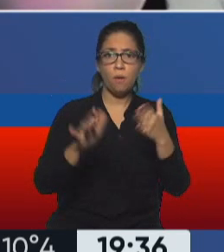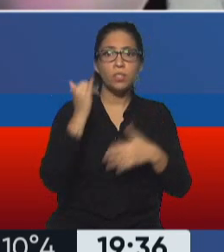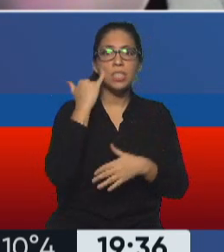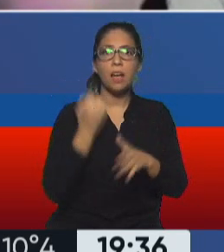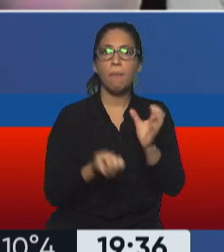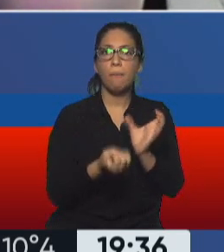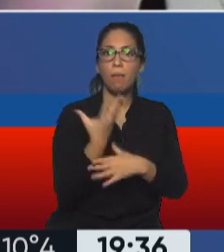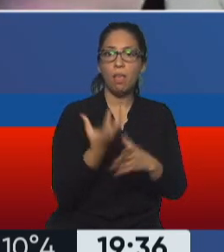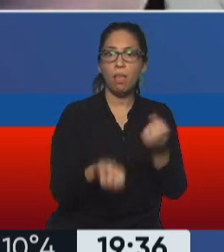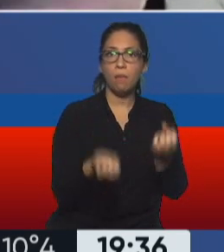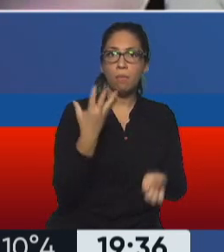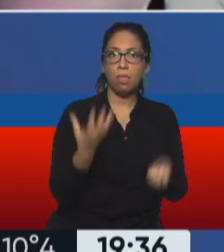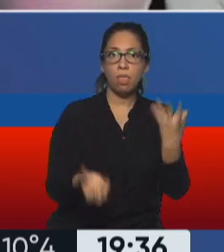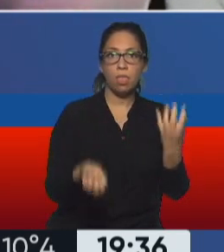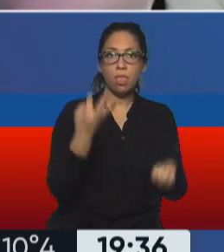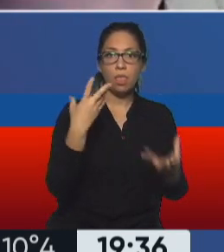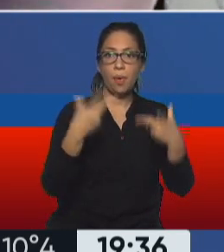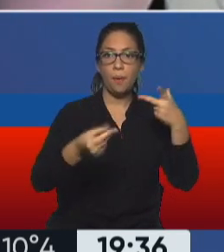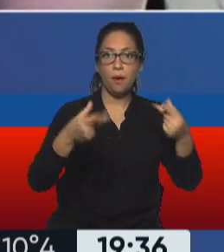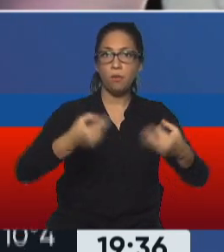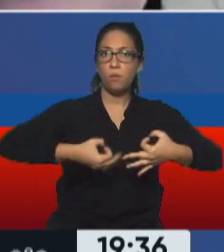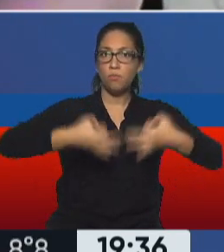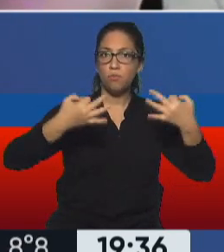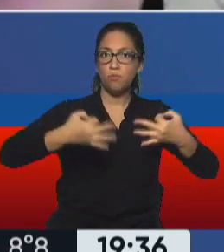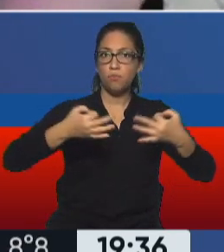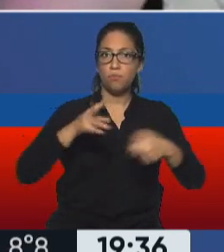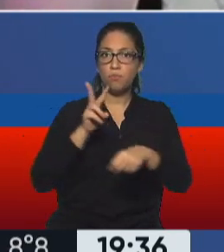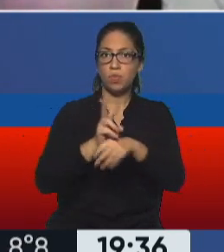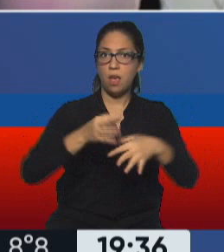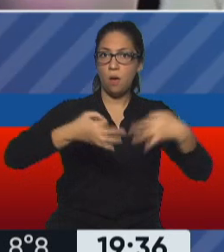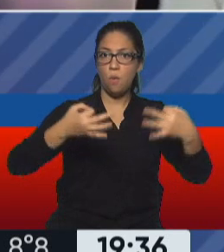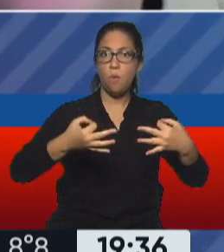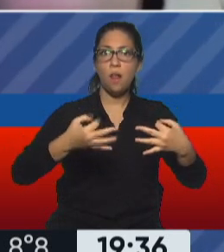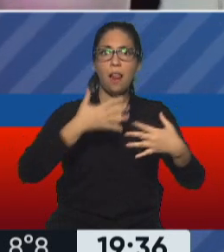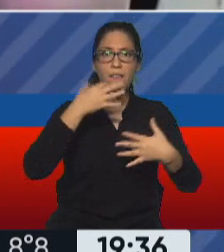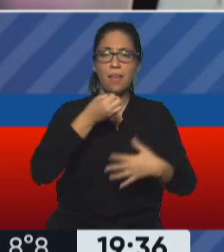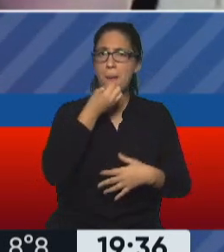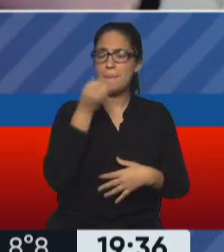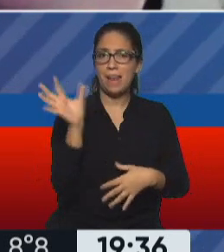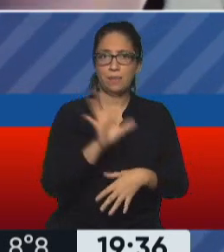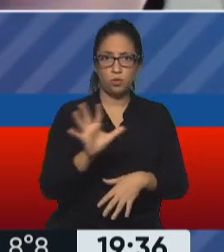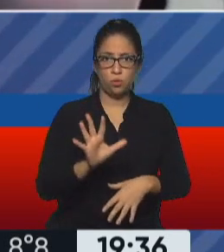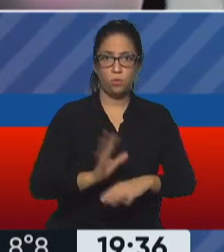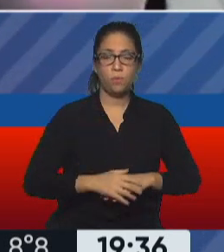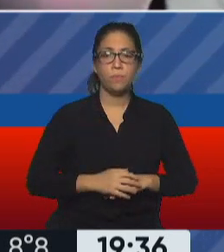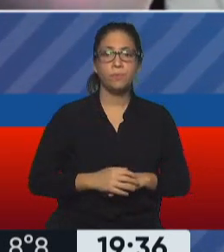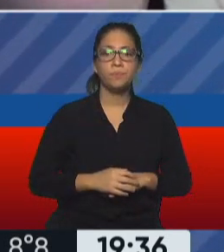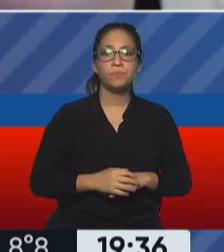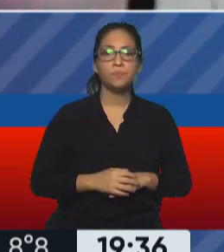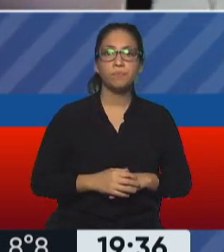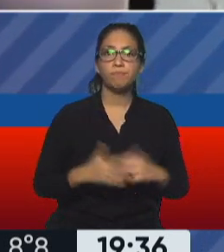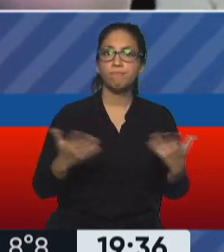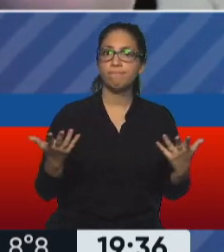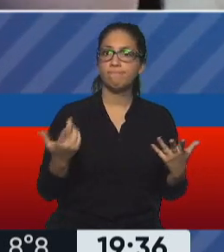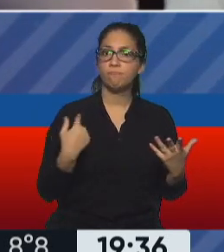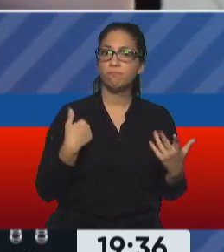lograran desarrollar vacunas efectivas y seguras, realmente es una maravilla. Ahora, por supuesto, yo digo